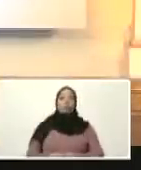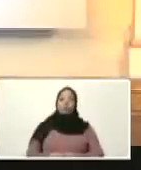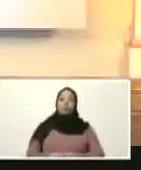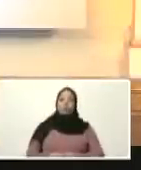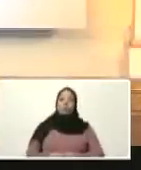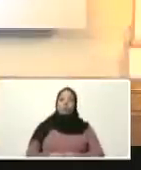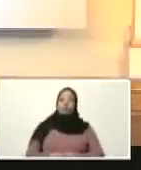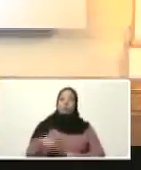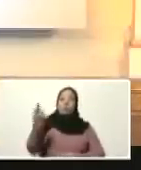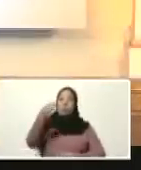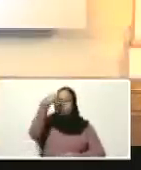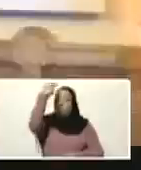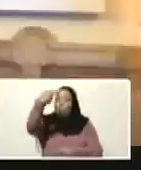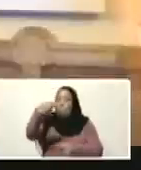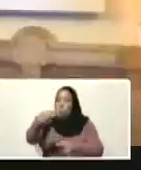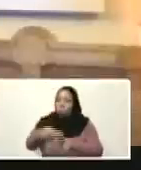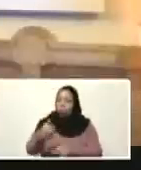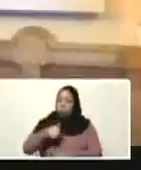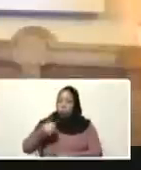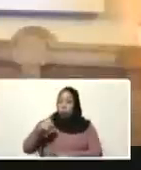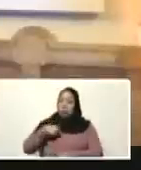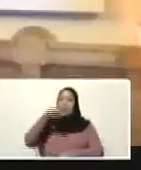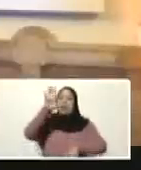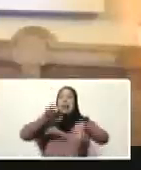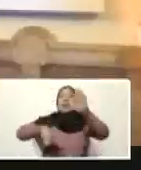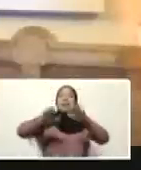la dicha y el honor de ascender a